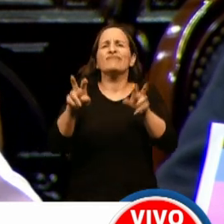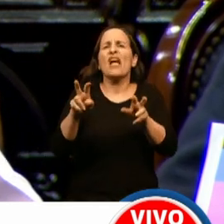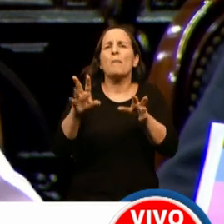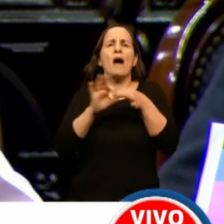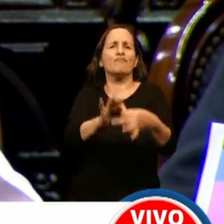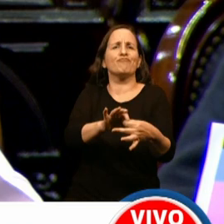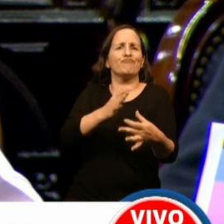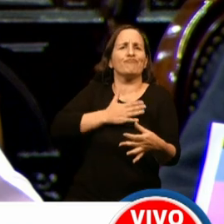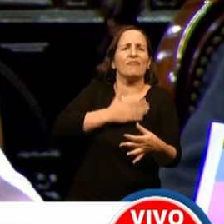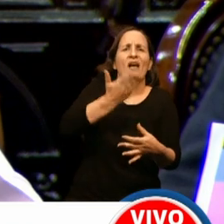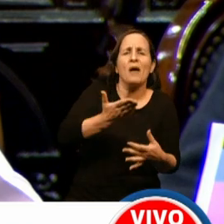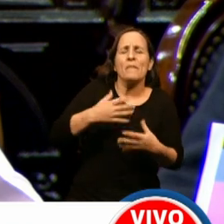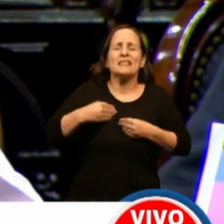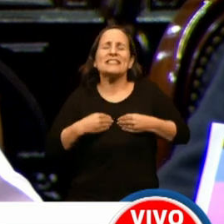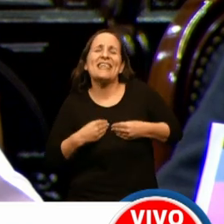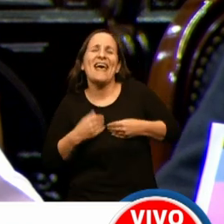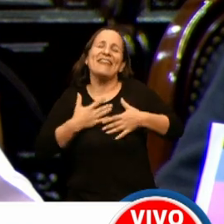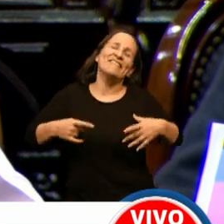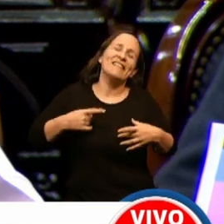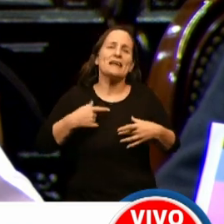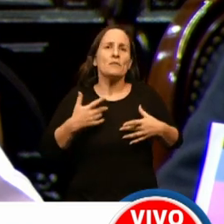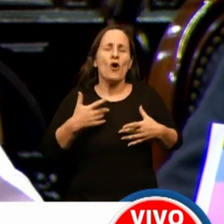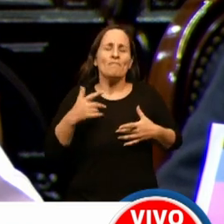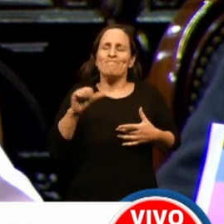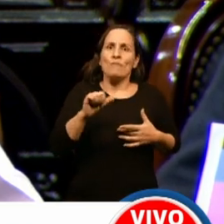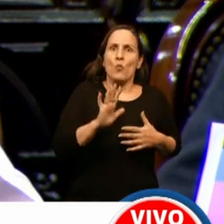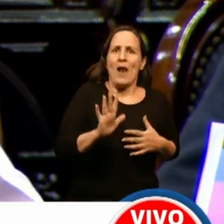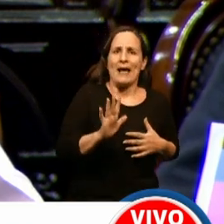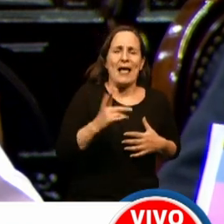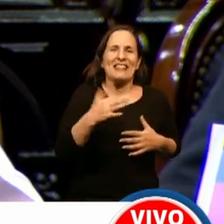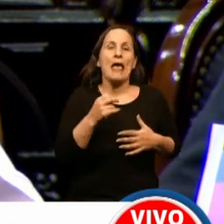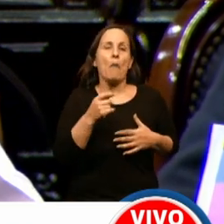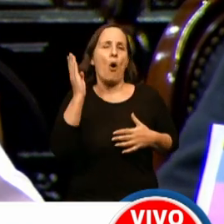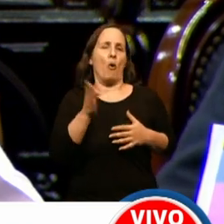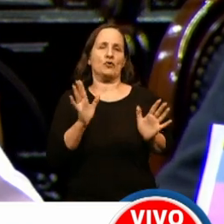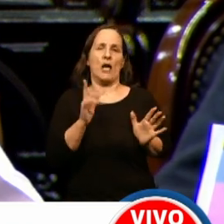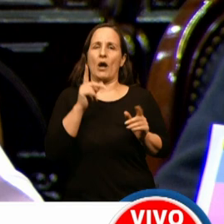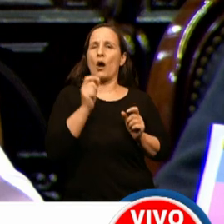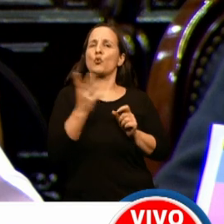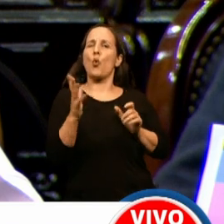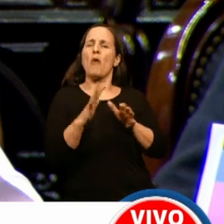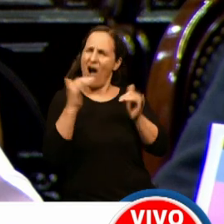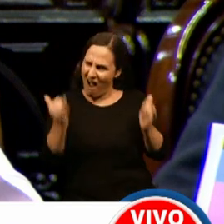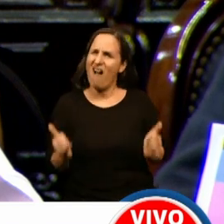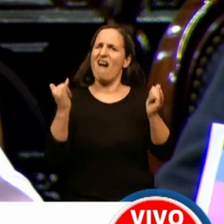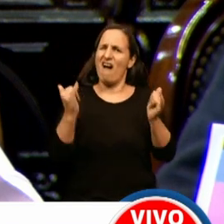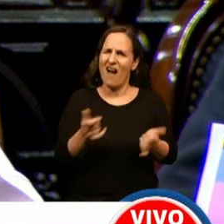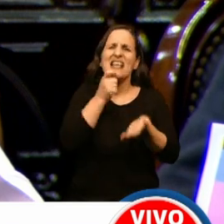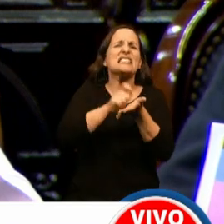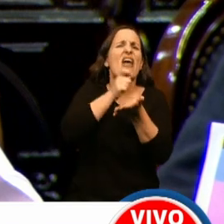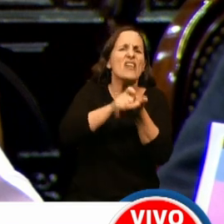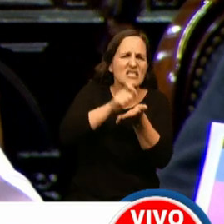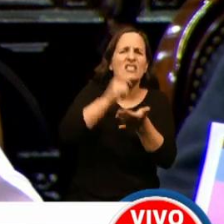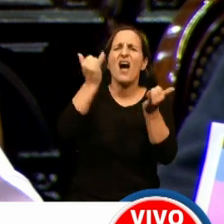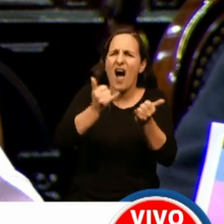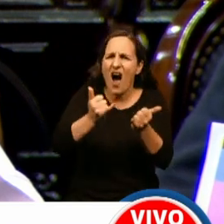cuestiones sentimentales no nos alcanzan entonces tenemos que ponerle números bueno también los hay también hay estadística también